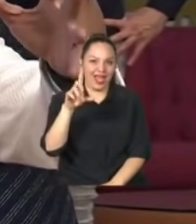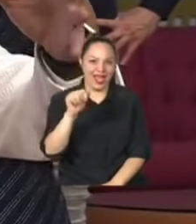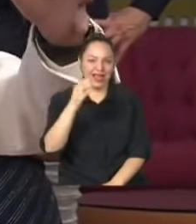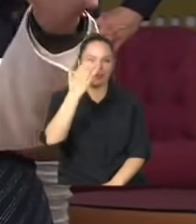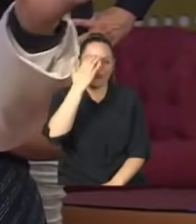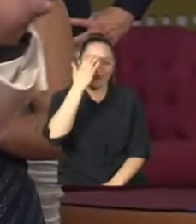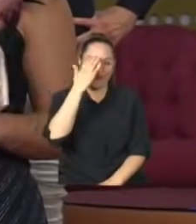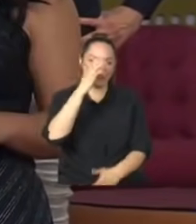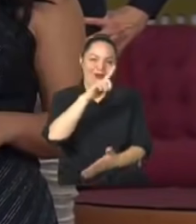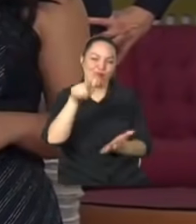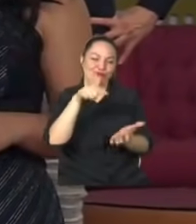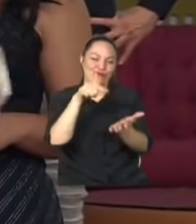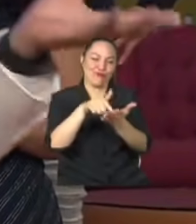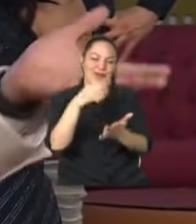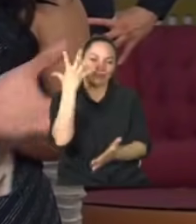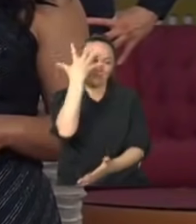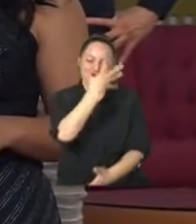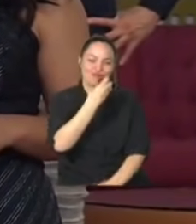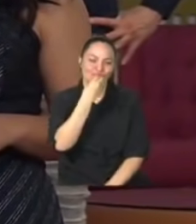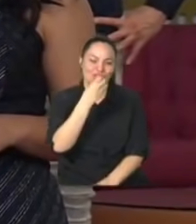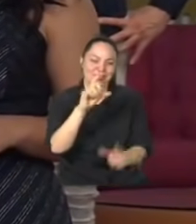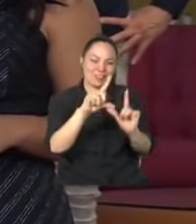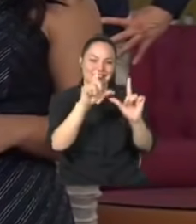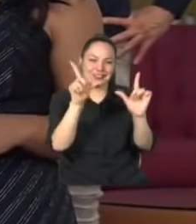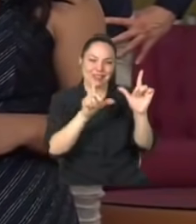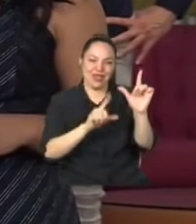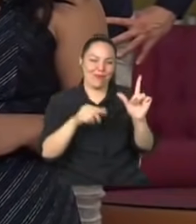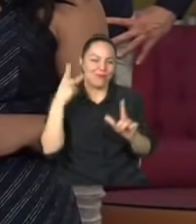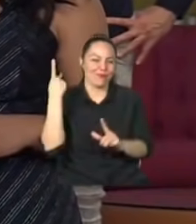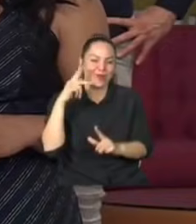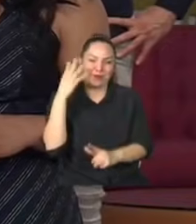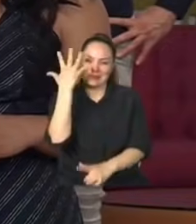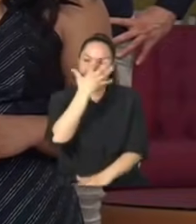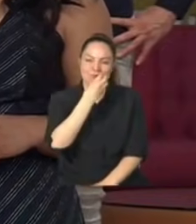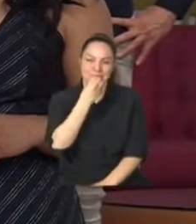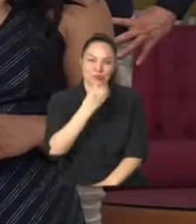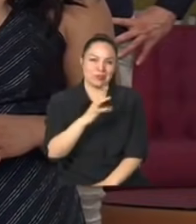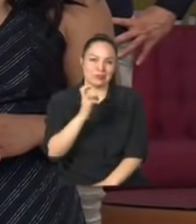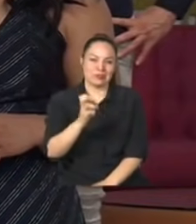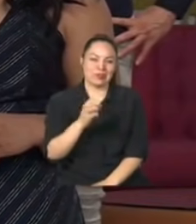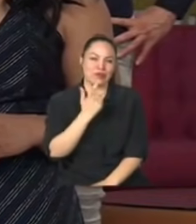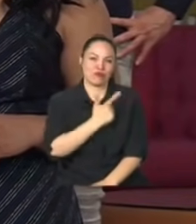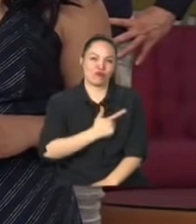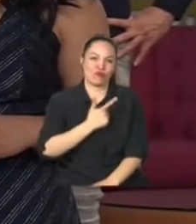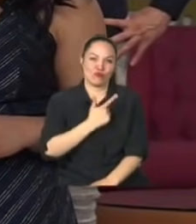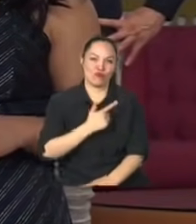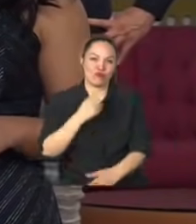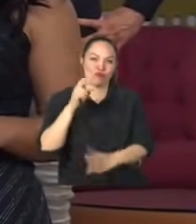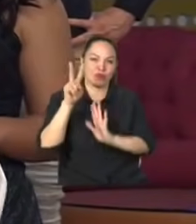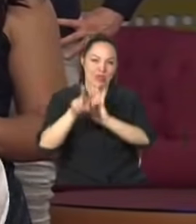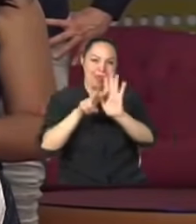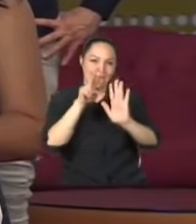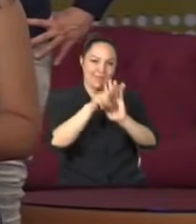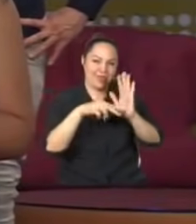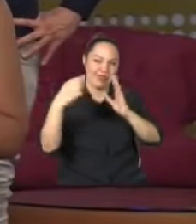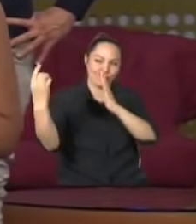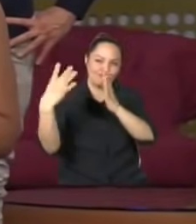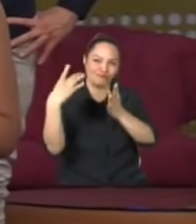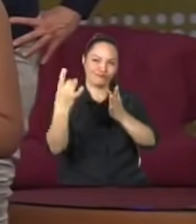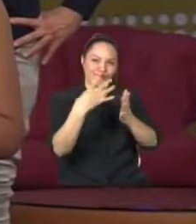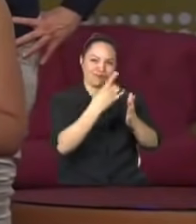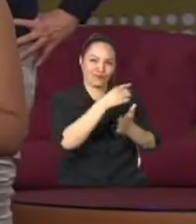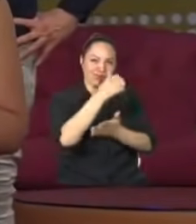lugar hermosísimo, como todo México. De verdad, estamos encantados con el material que nos hacen llegar desde diferentes